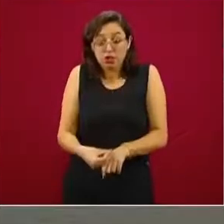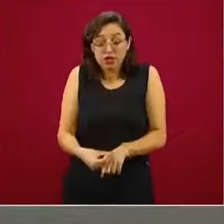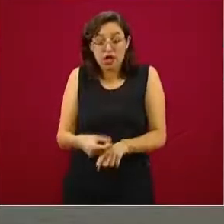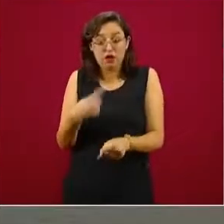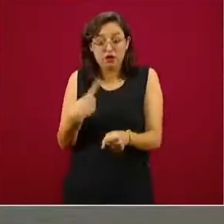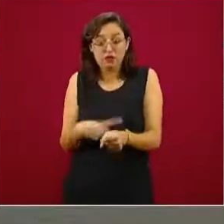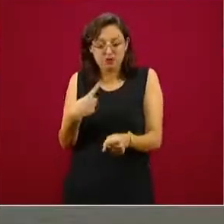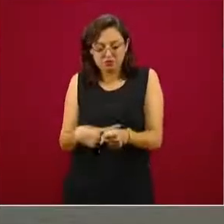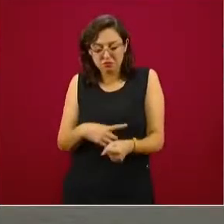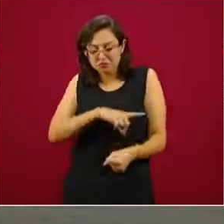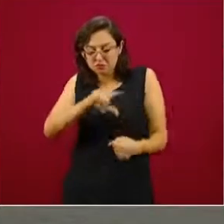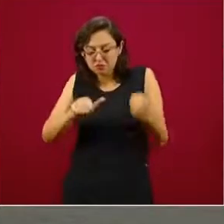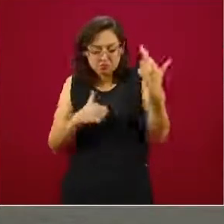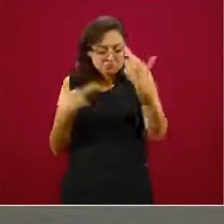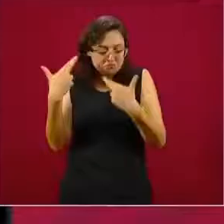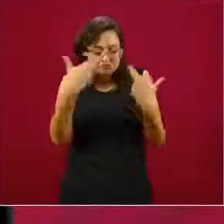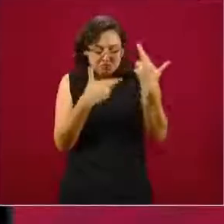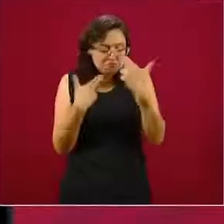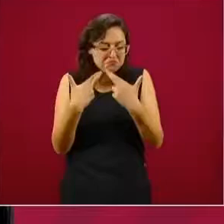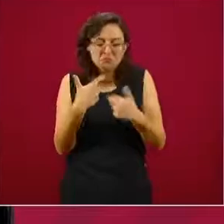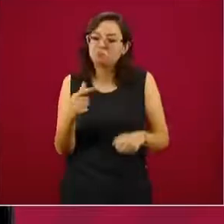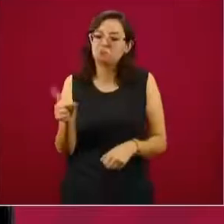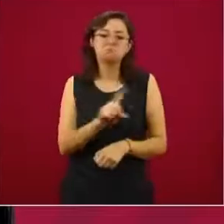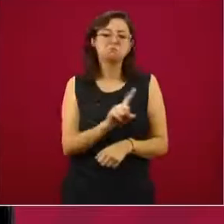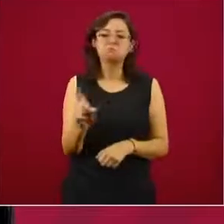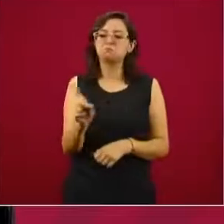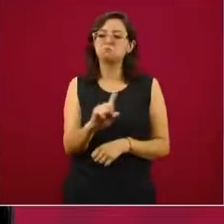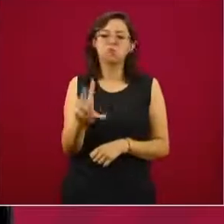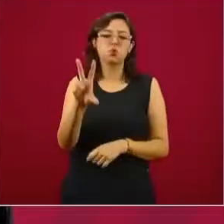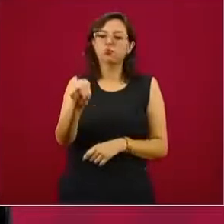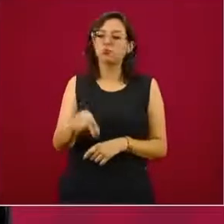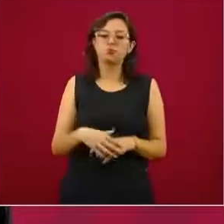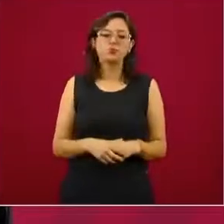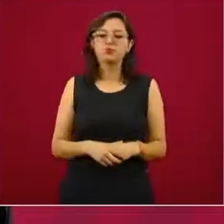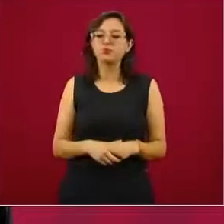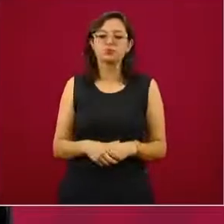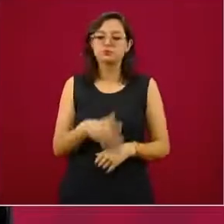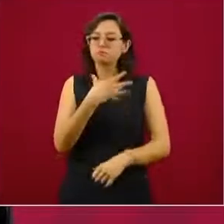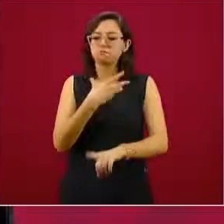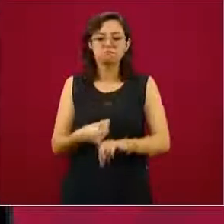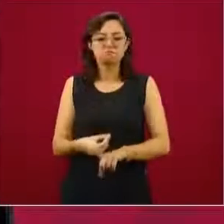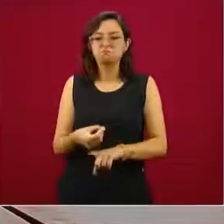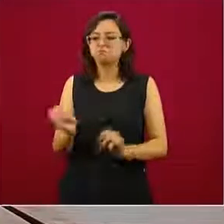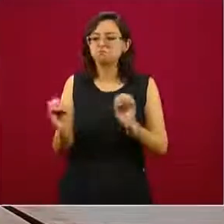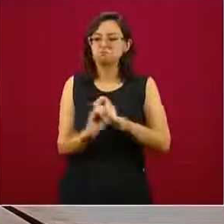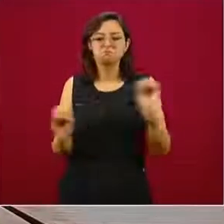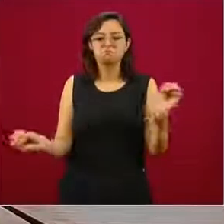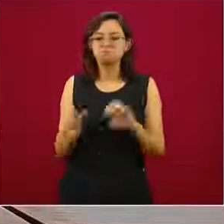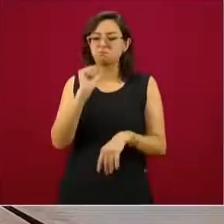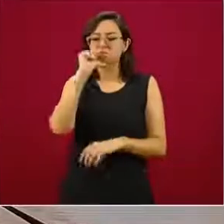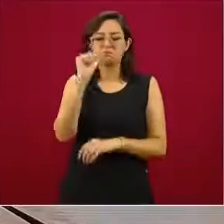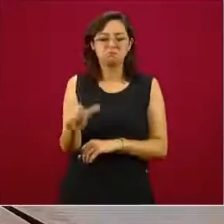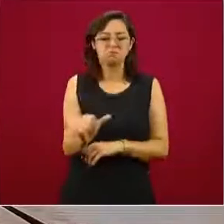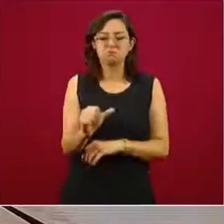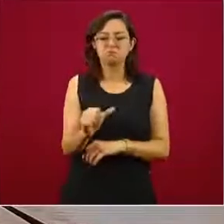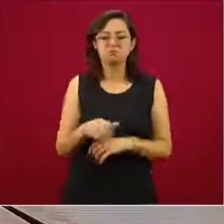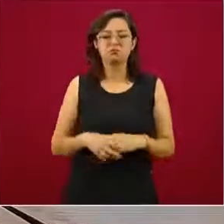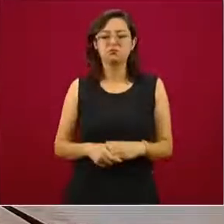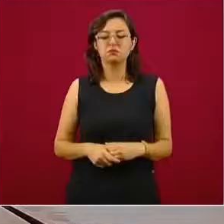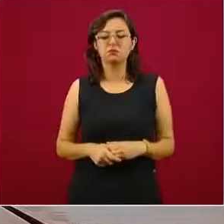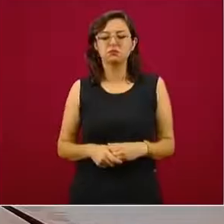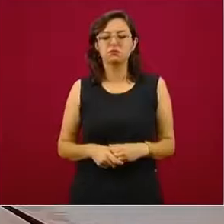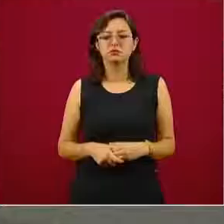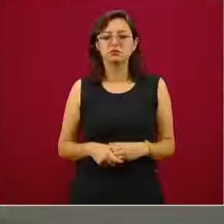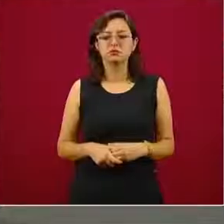formal y la conclusión científica hasta ahorita, el consenso científico mundial es que no se transmite el virus SARS-CoV-2 por la vía de